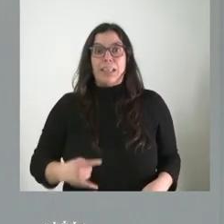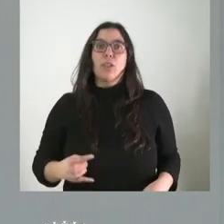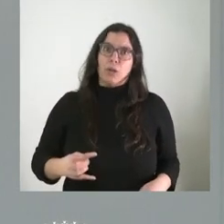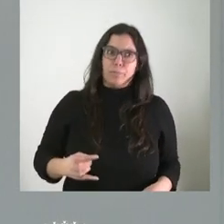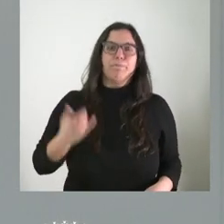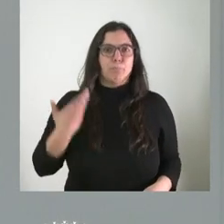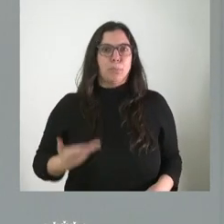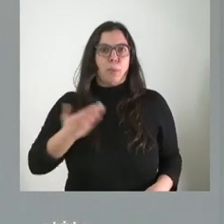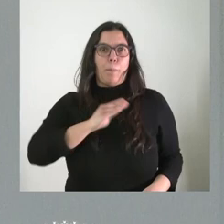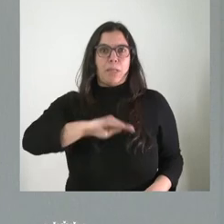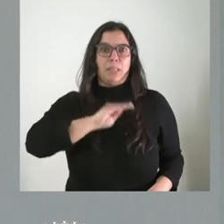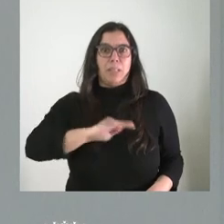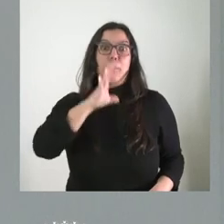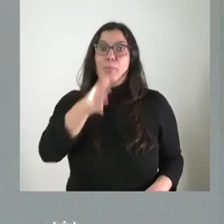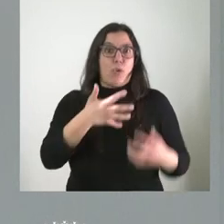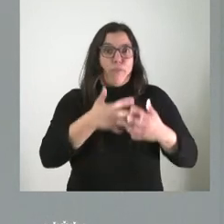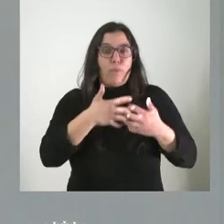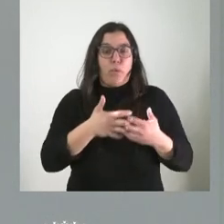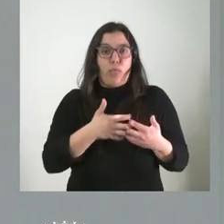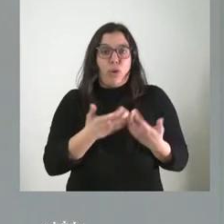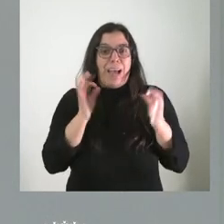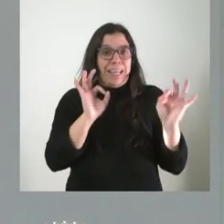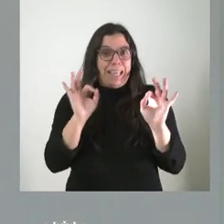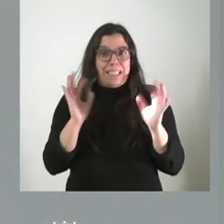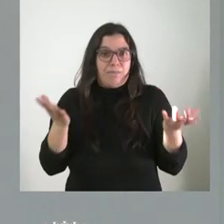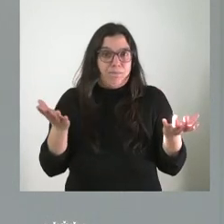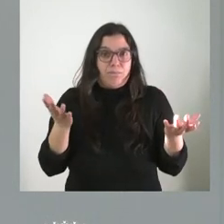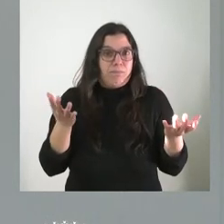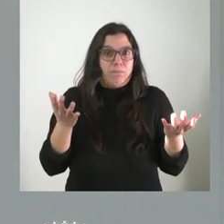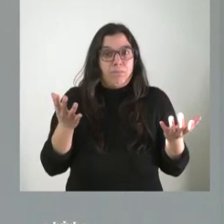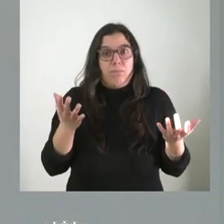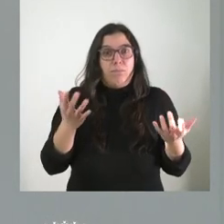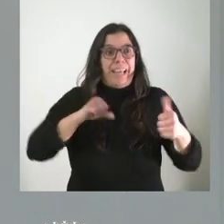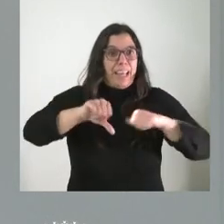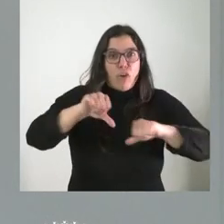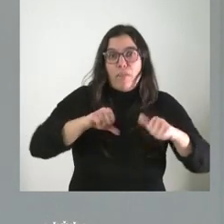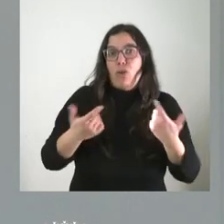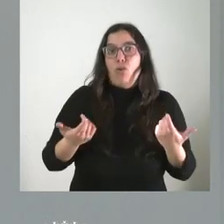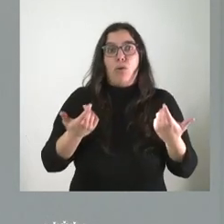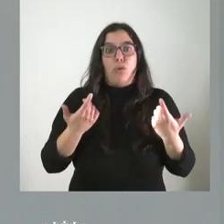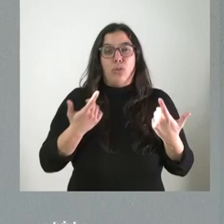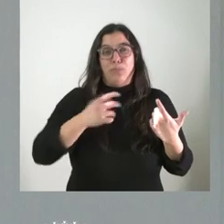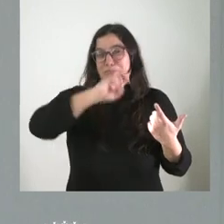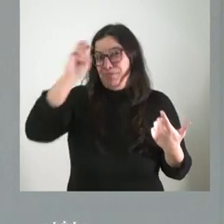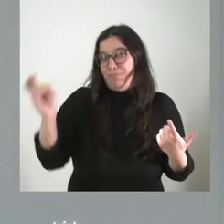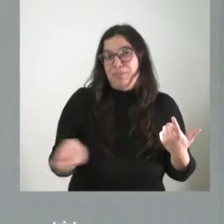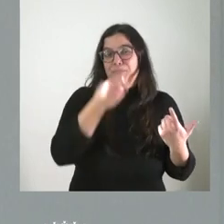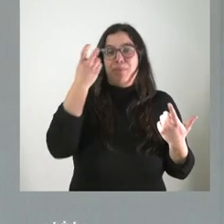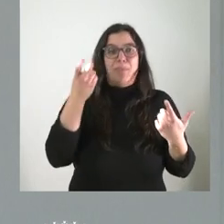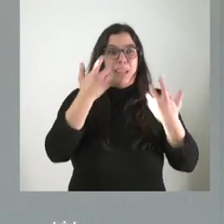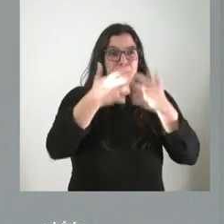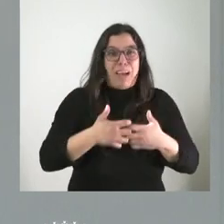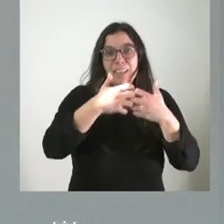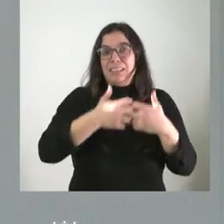relevante básicamente por el funcionamiento de los hospitales de los quirófanos y de un montón de instalaciones y de equipos